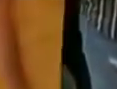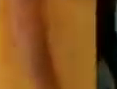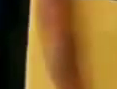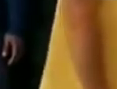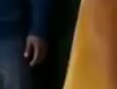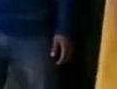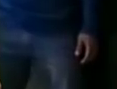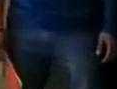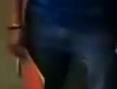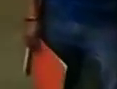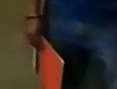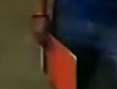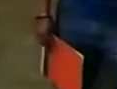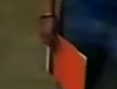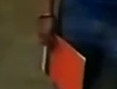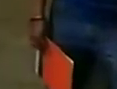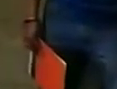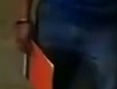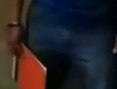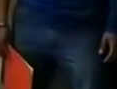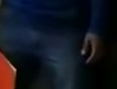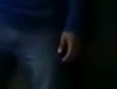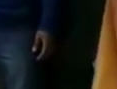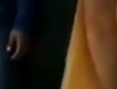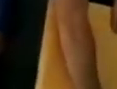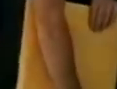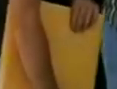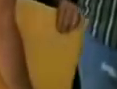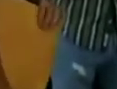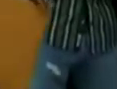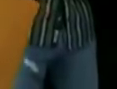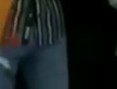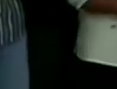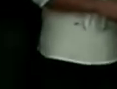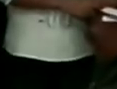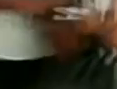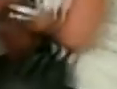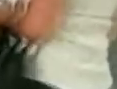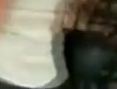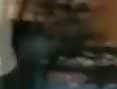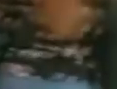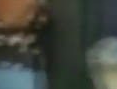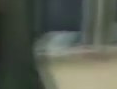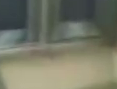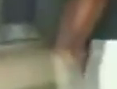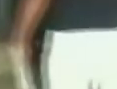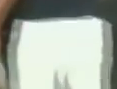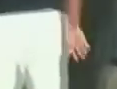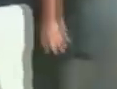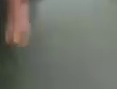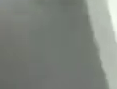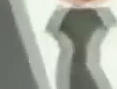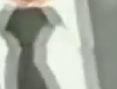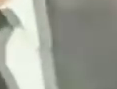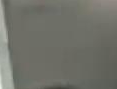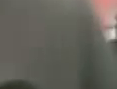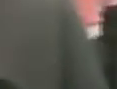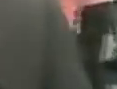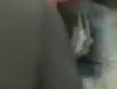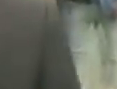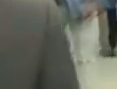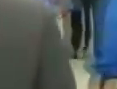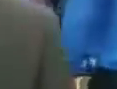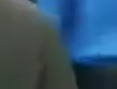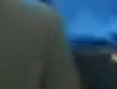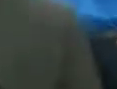de tratar de acabar con esta ola de corrupción que se venía desarrollando, de acuerdo a lo que han manifestado las